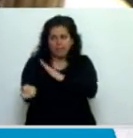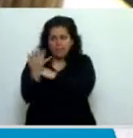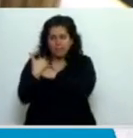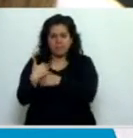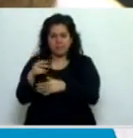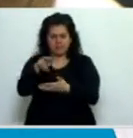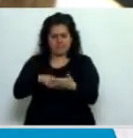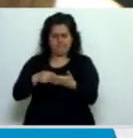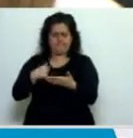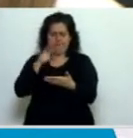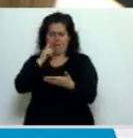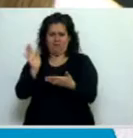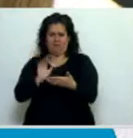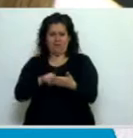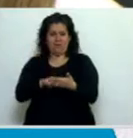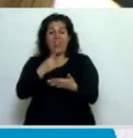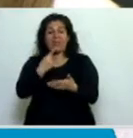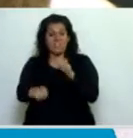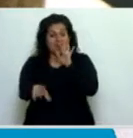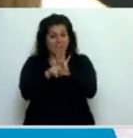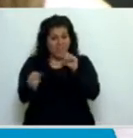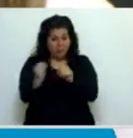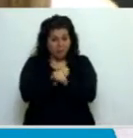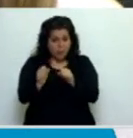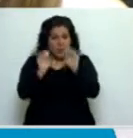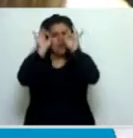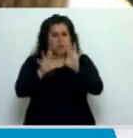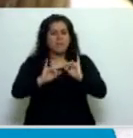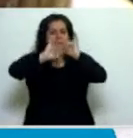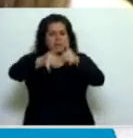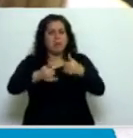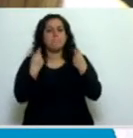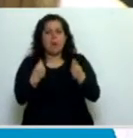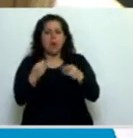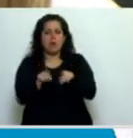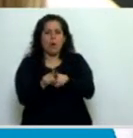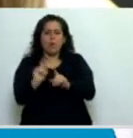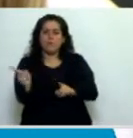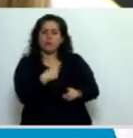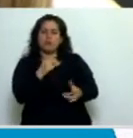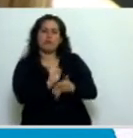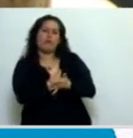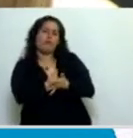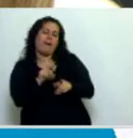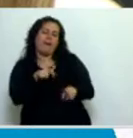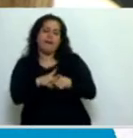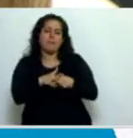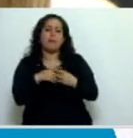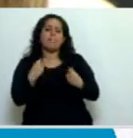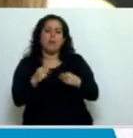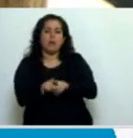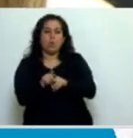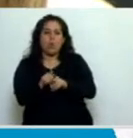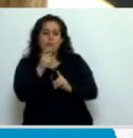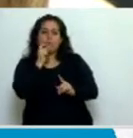Ejecutivo. La ley, en caso de ser sancionada, solamente sirve para nosotros como una herramienta para tratar de